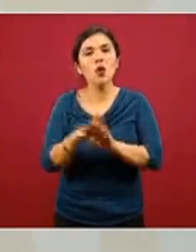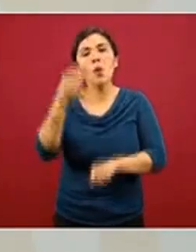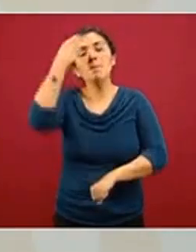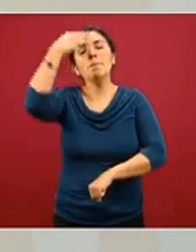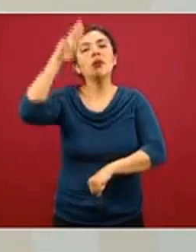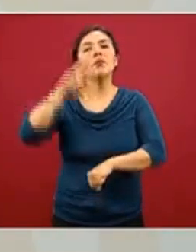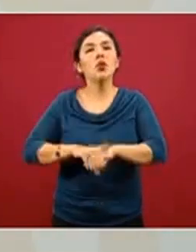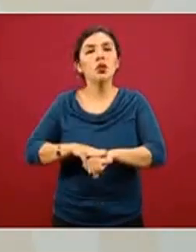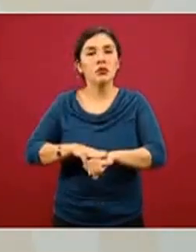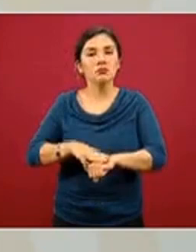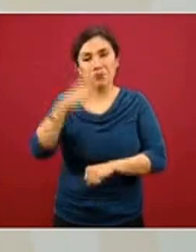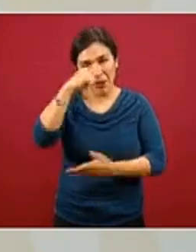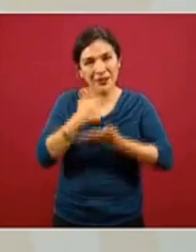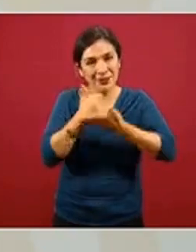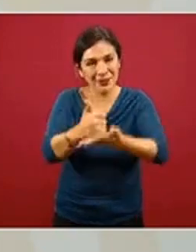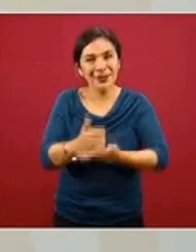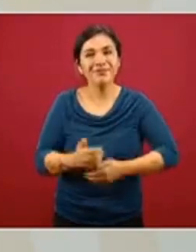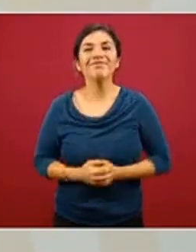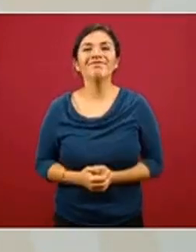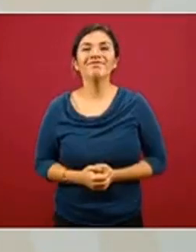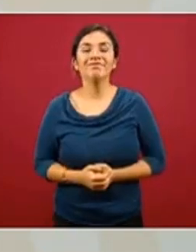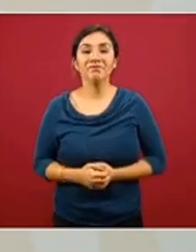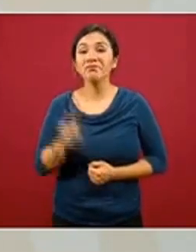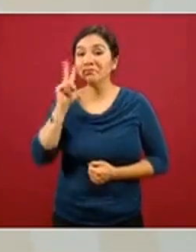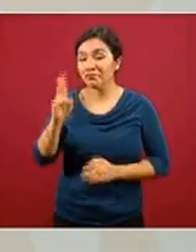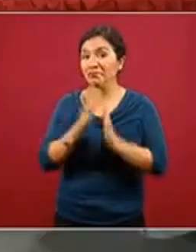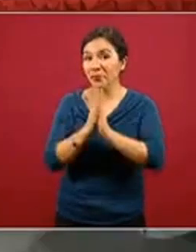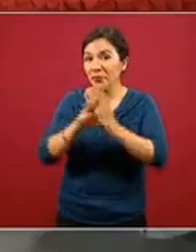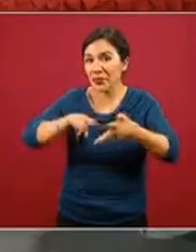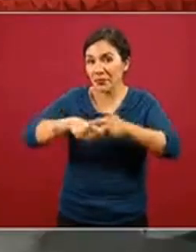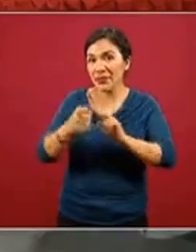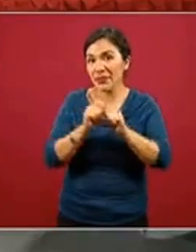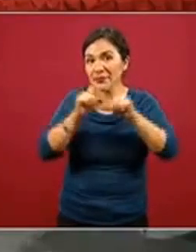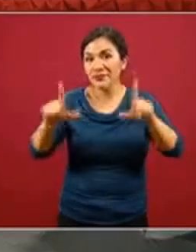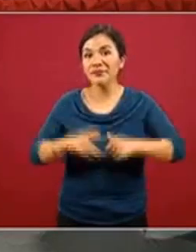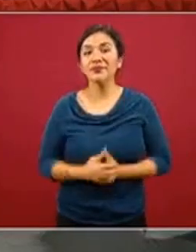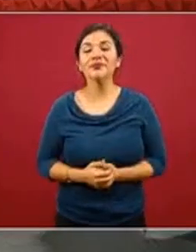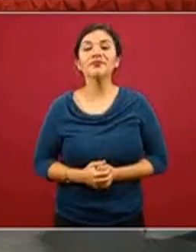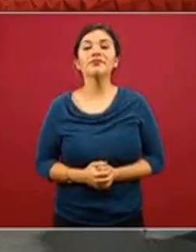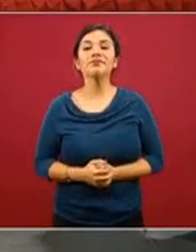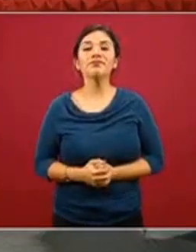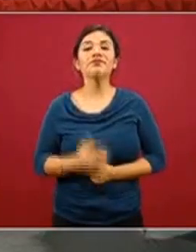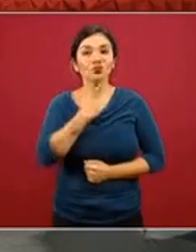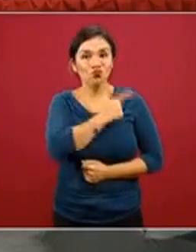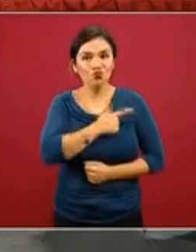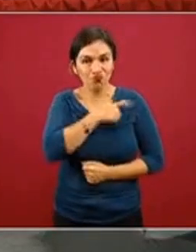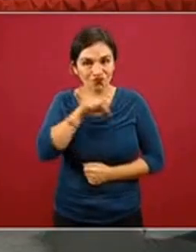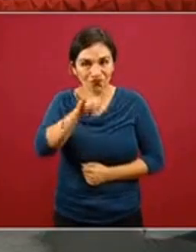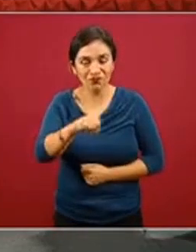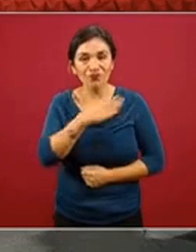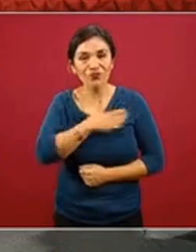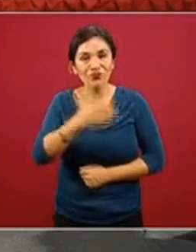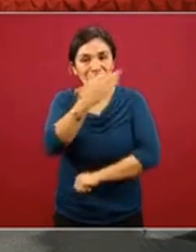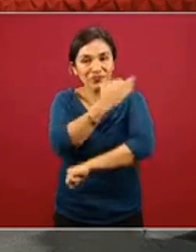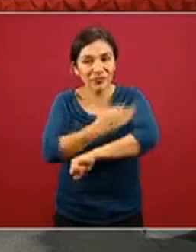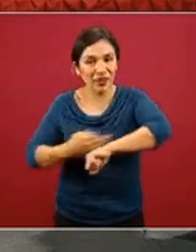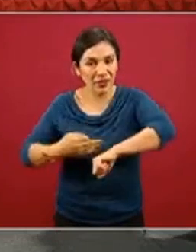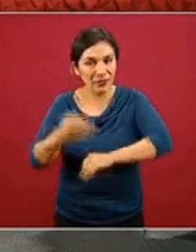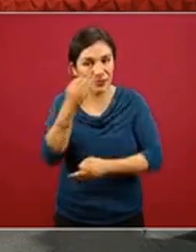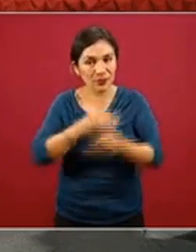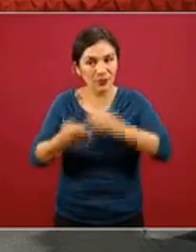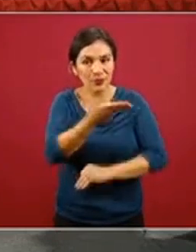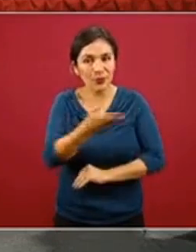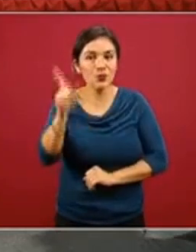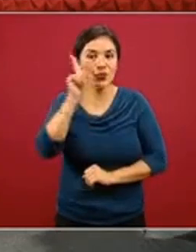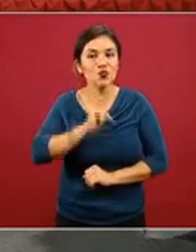memoria, nos va a ayudar. Le pido al doctor Salomía si es tan amable de presentar. Gracias, señor subsecretario. Muy buenas